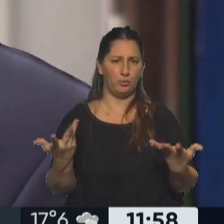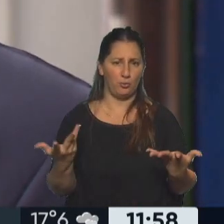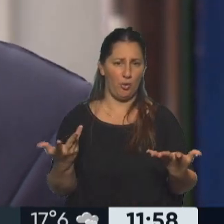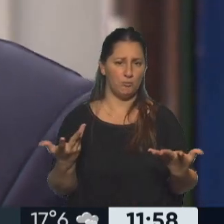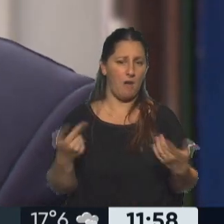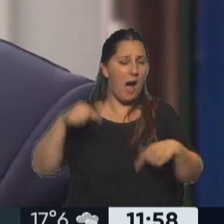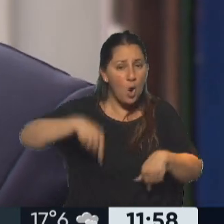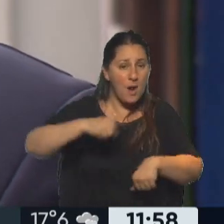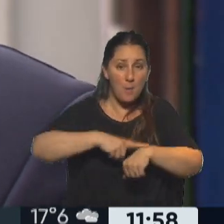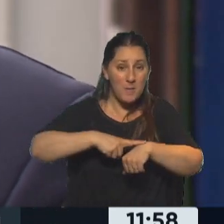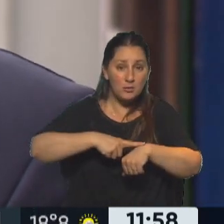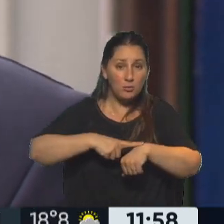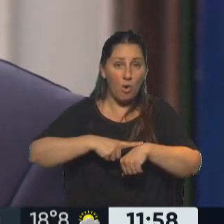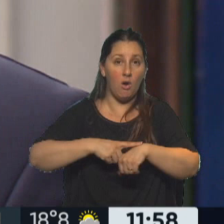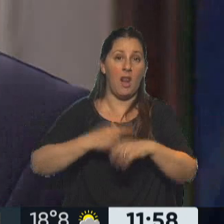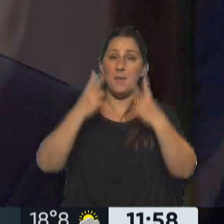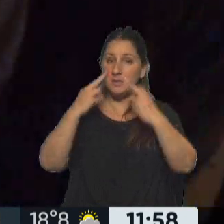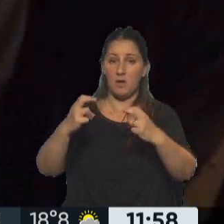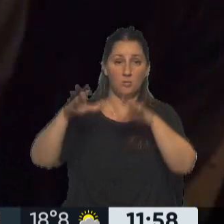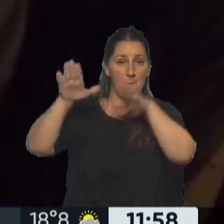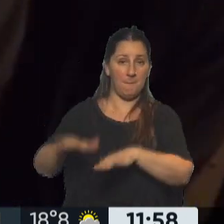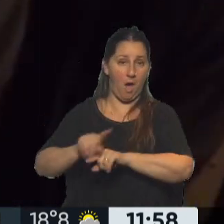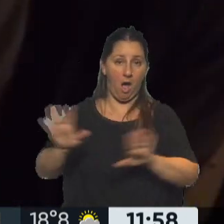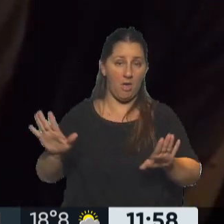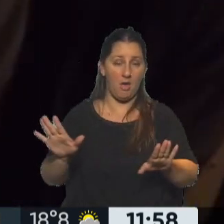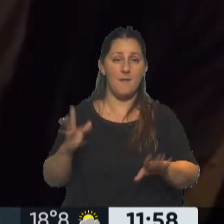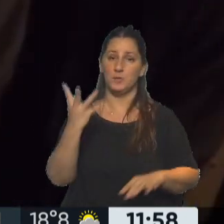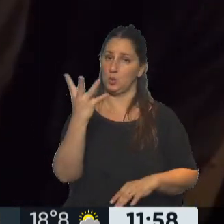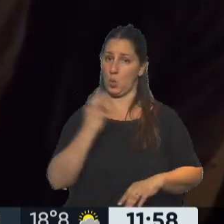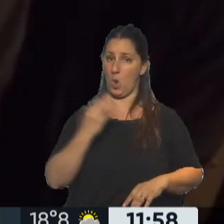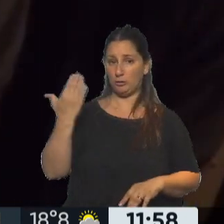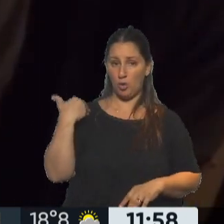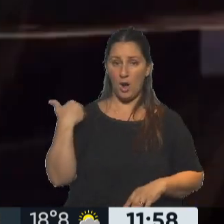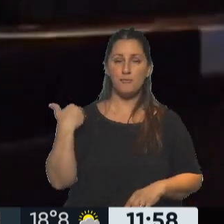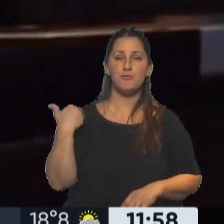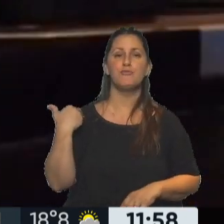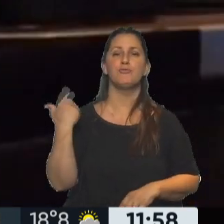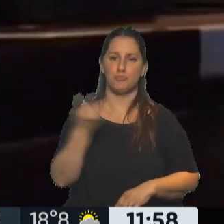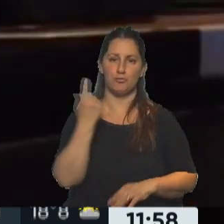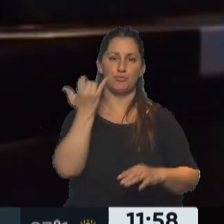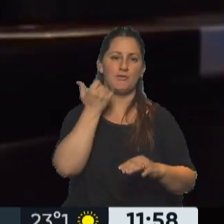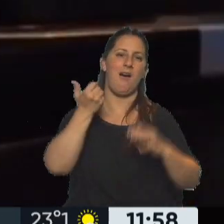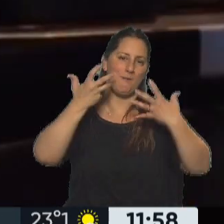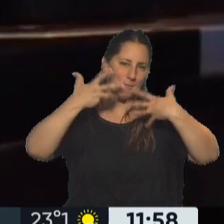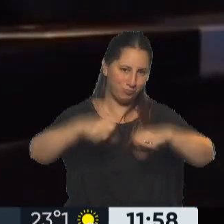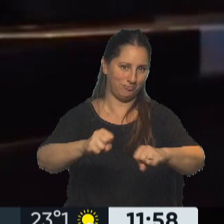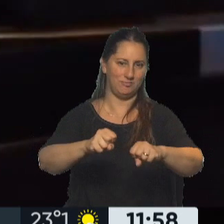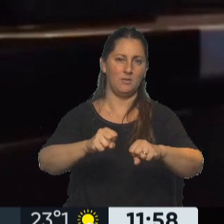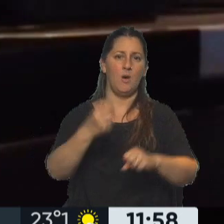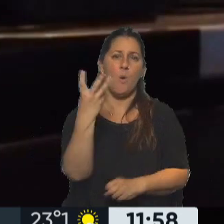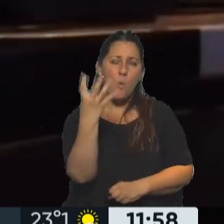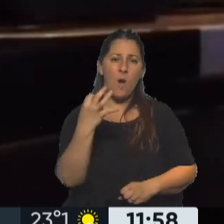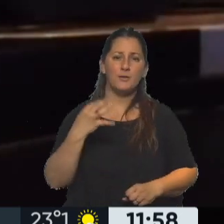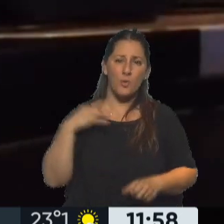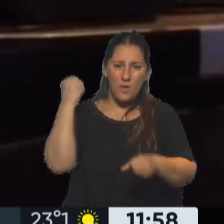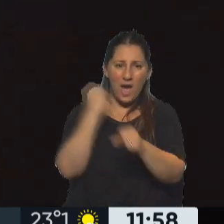está virtualmente paralizada. Ya hace 4 años además que pudimos hallarlo y en 4 años